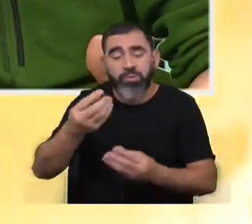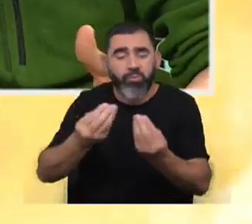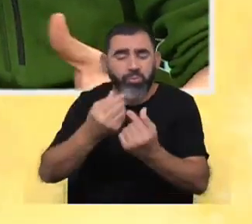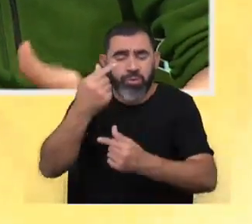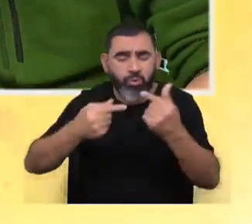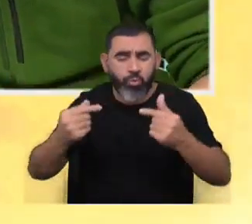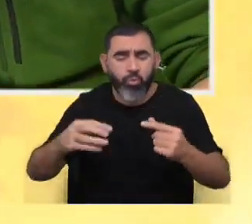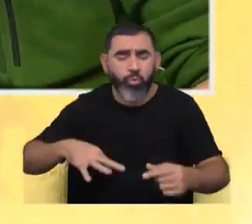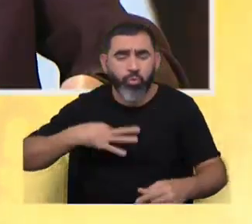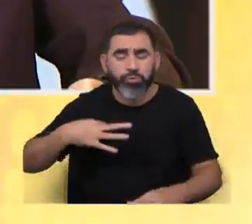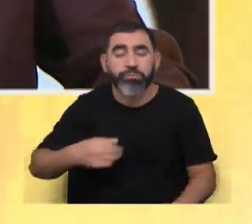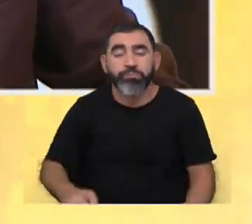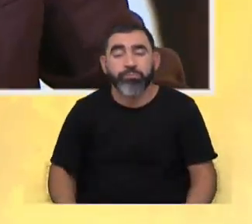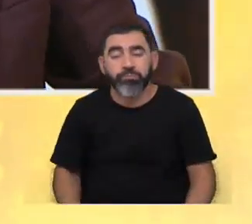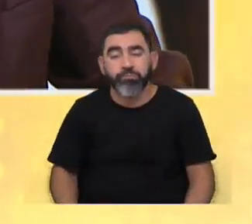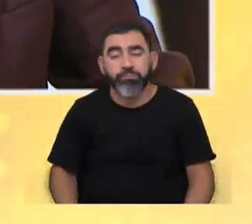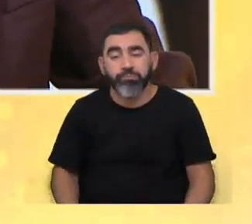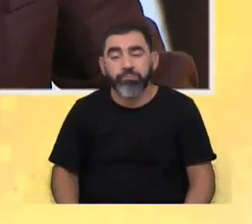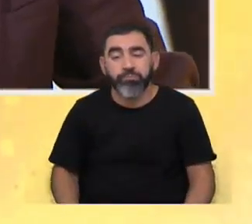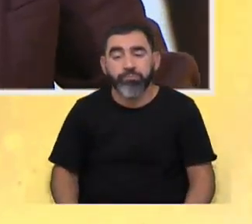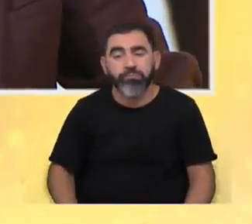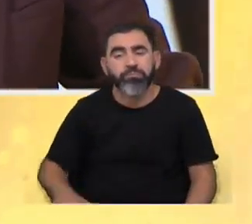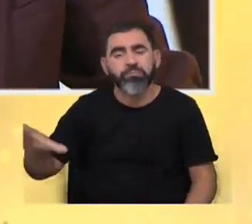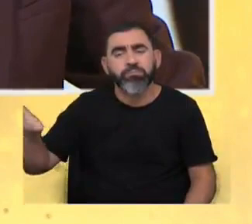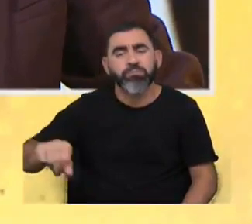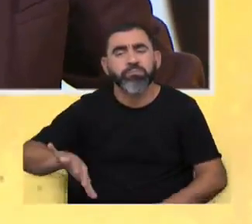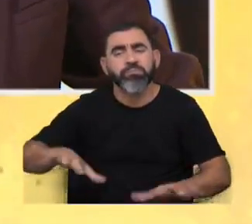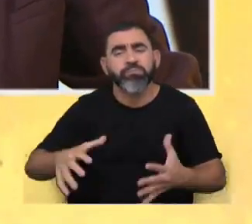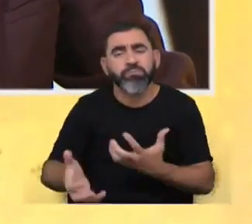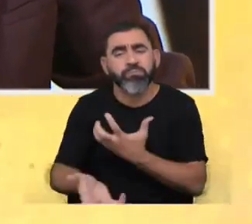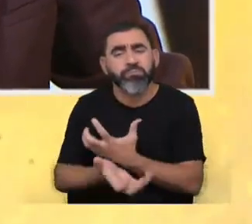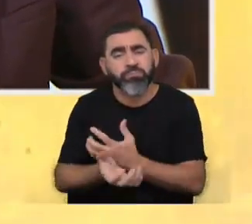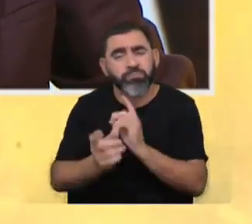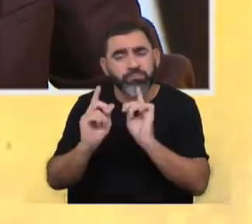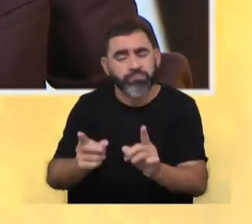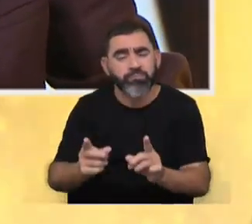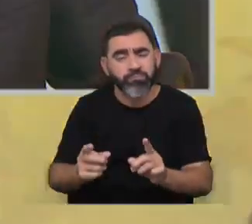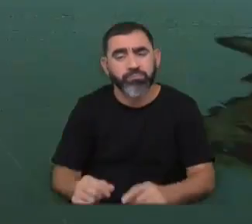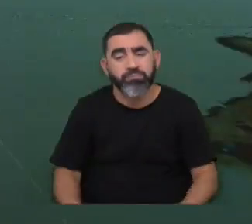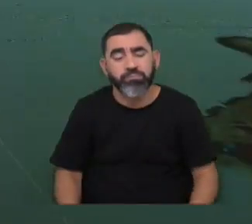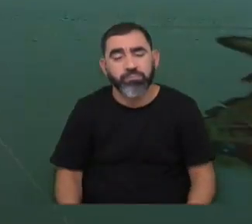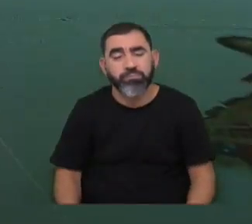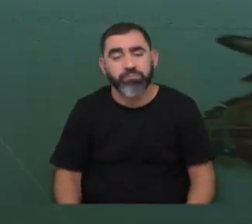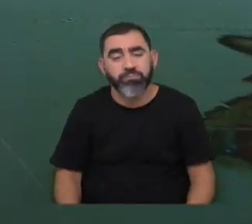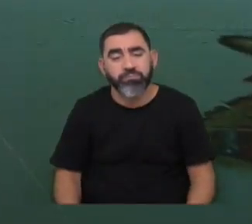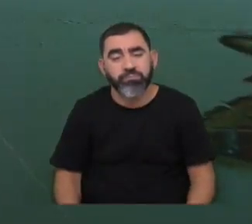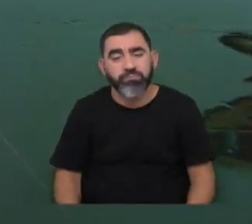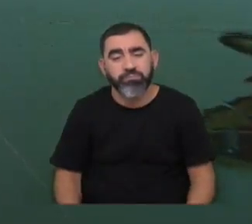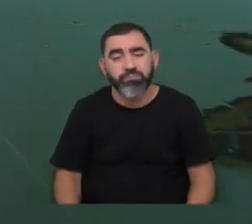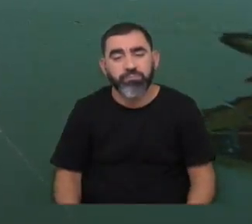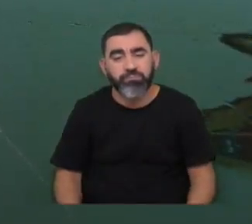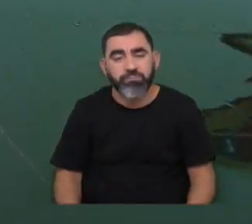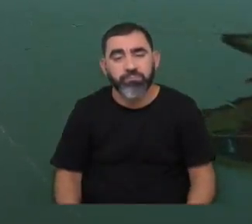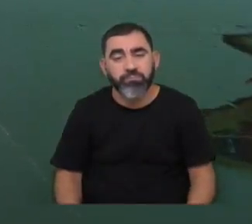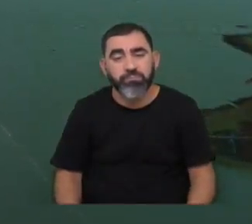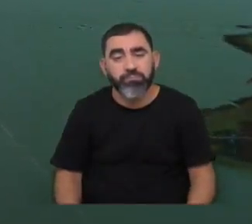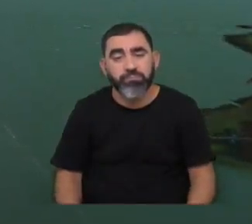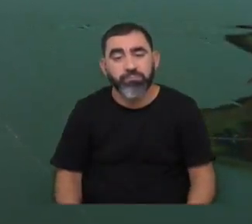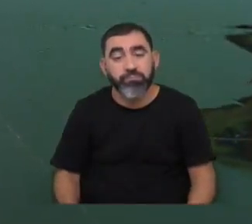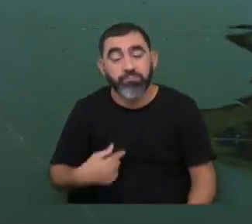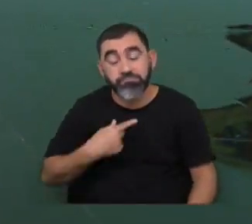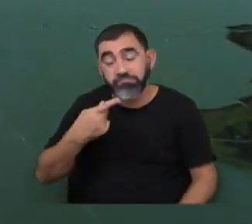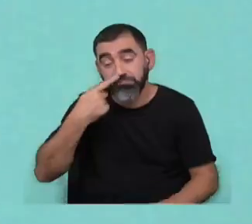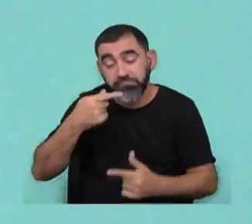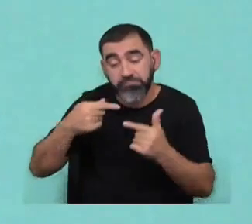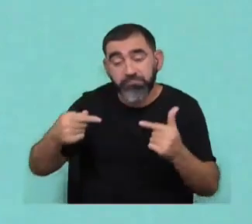cosas en la vida. ¿Qué trajiste? Porque trajiste unos fósiles, además. Sí, estas son cosas que a partir de que uno se empieza a